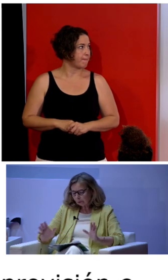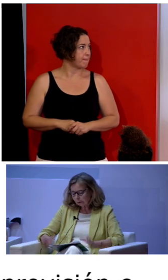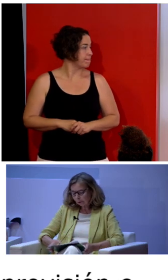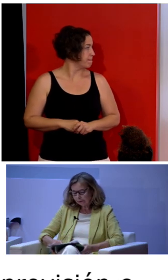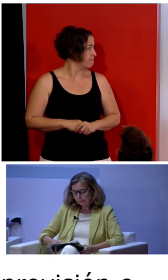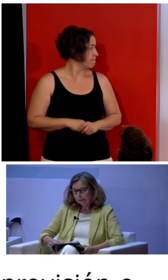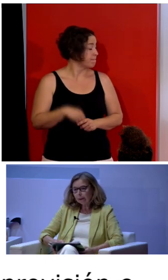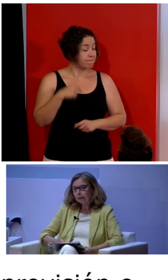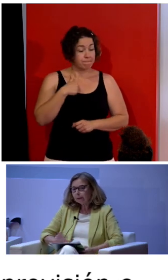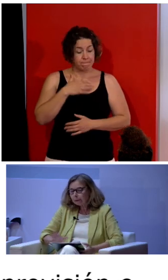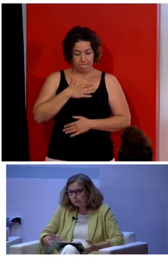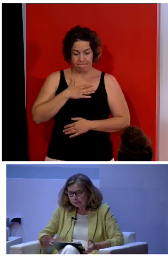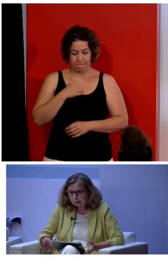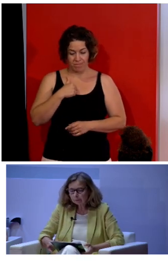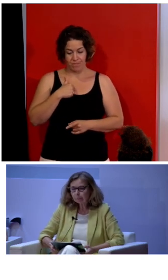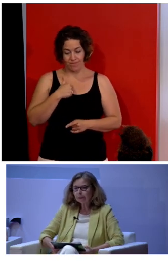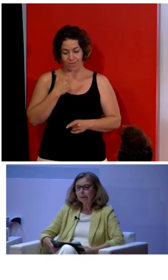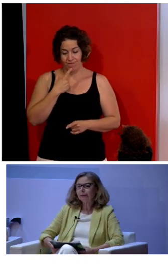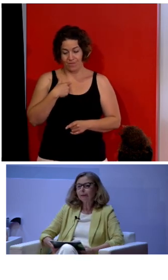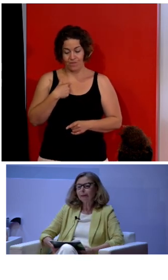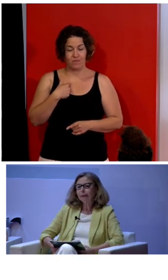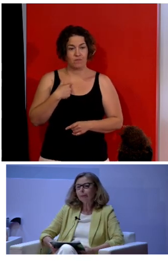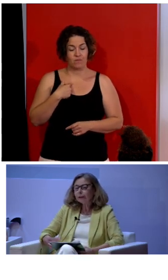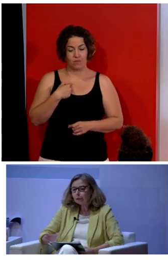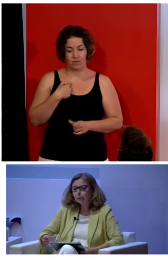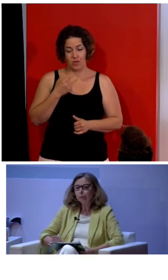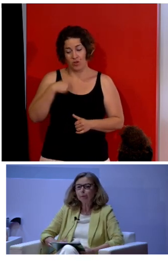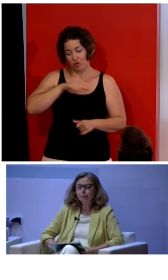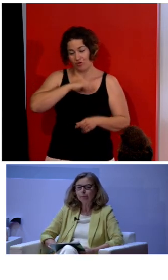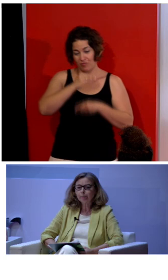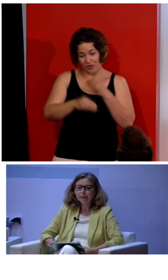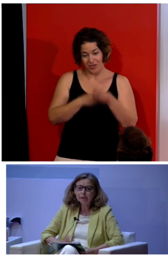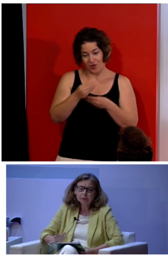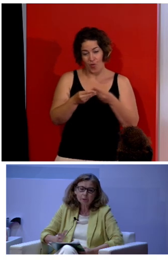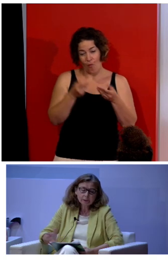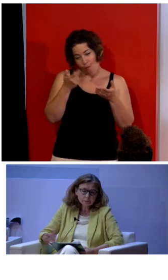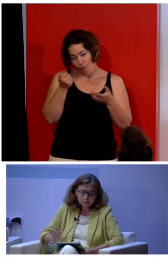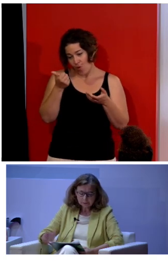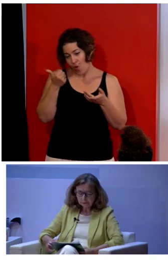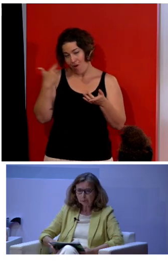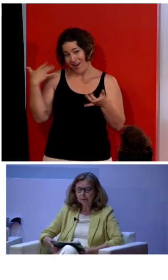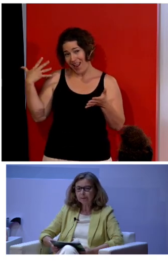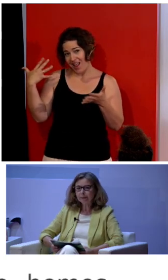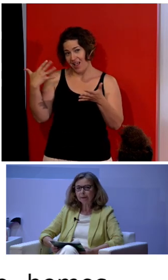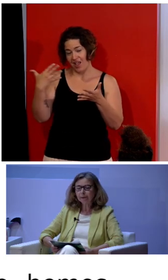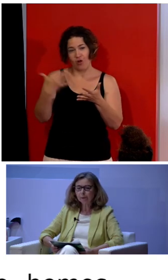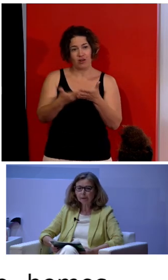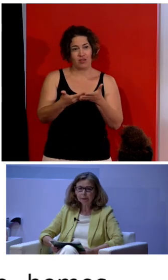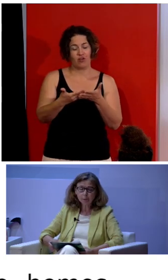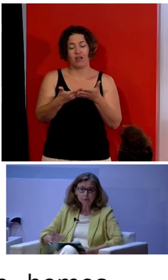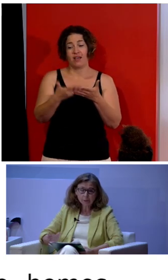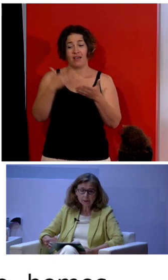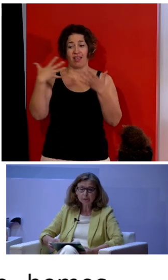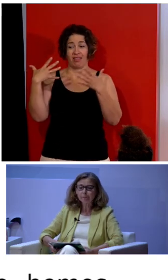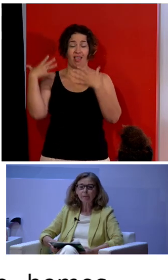Yo, en lo que se me había encomendado, pues hemos hecho un pequeño recorrido durante estos